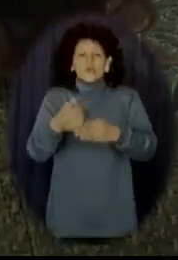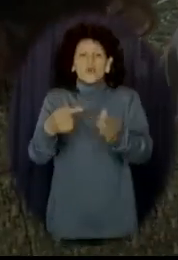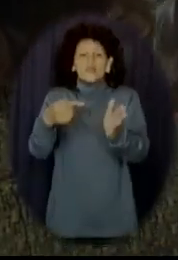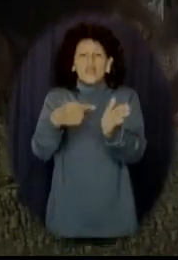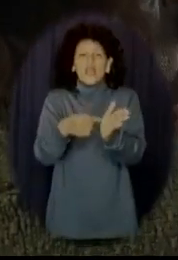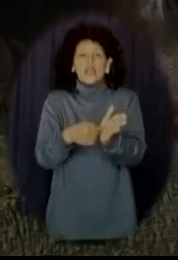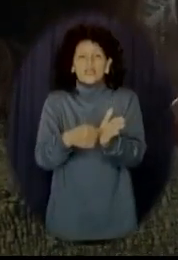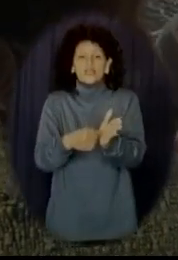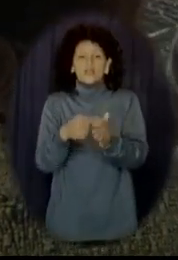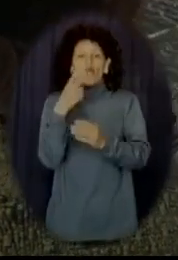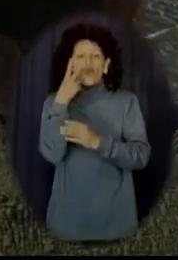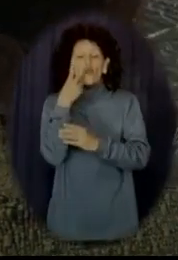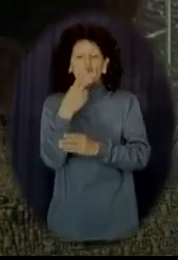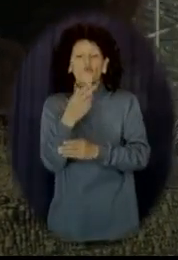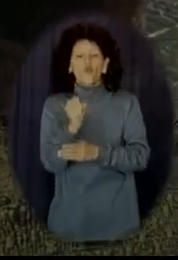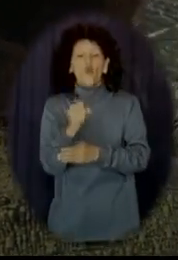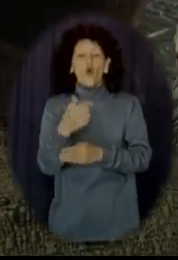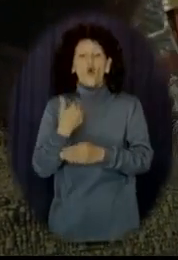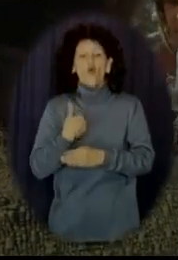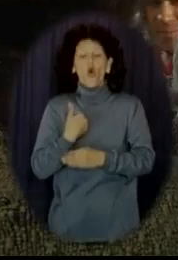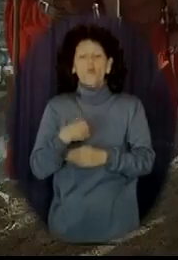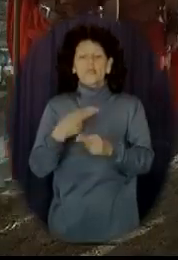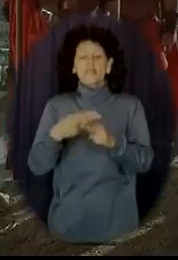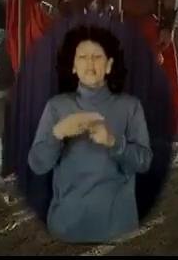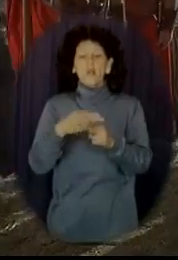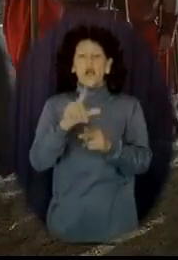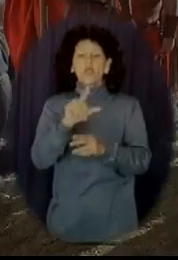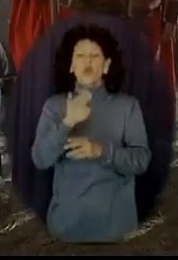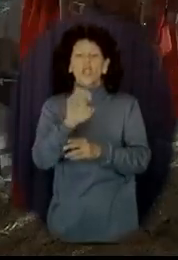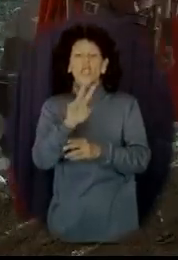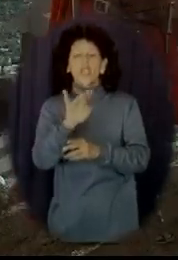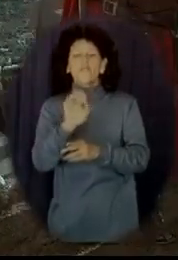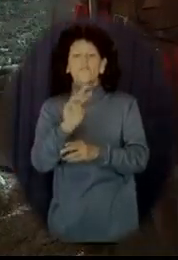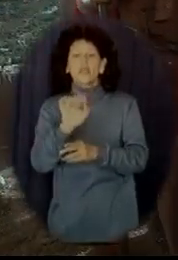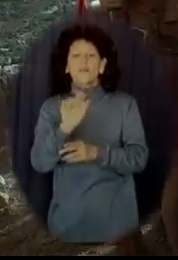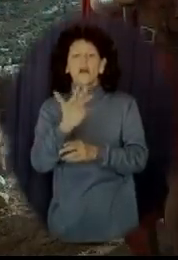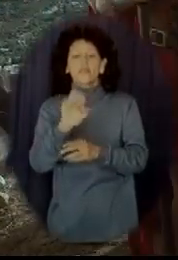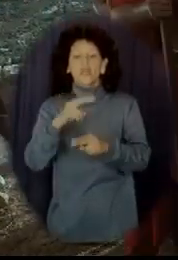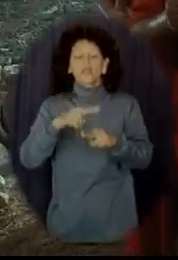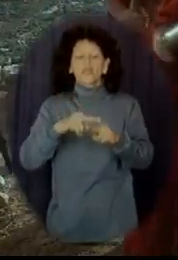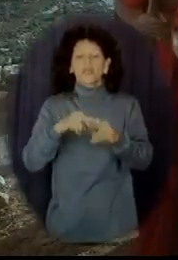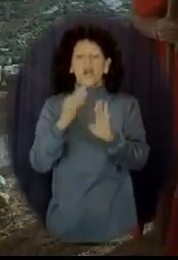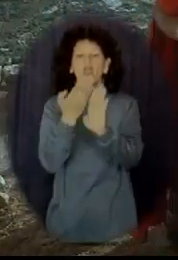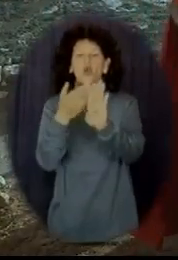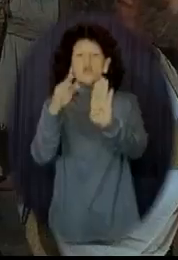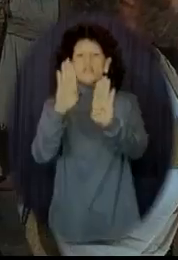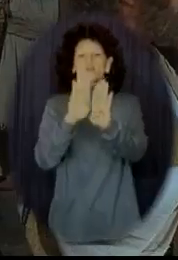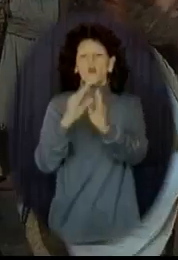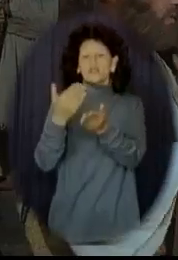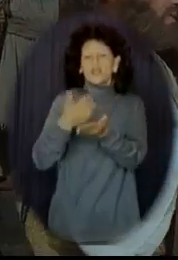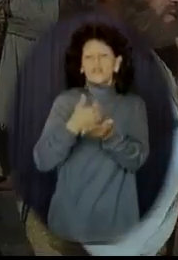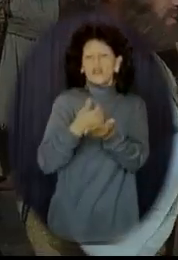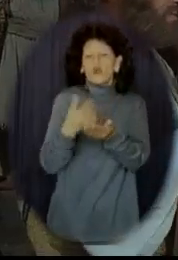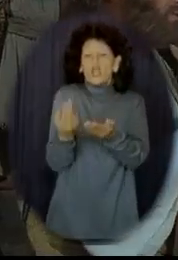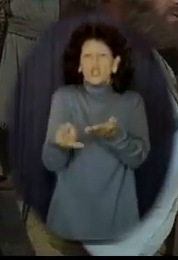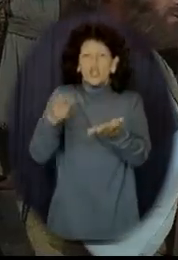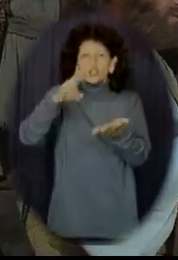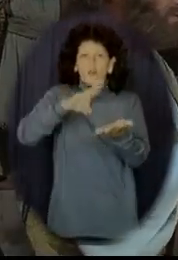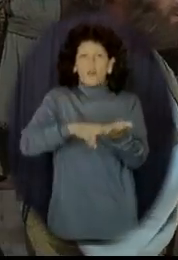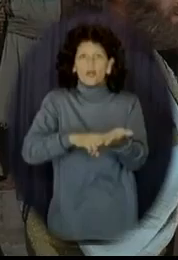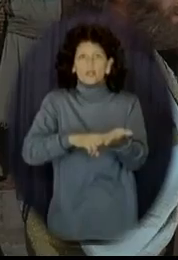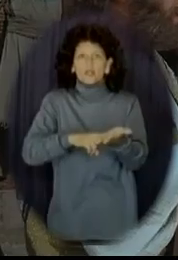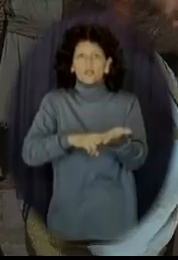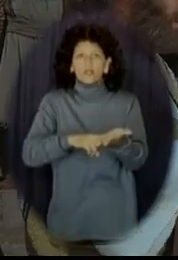Y después de esto, vio a un publicano llamado Leví Mateo sentado cobrando los impuestos.